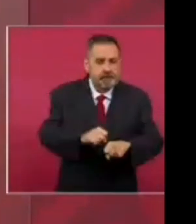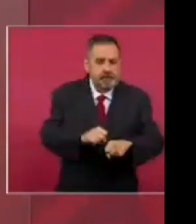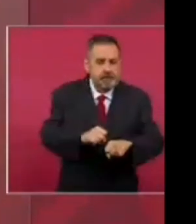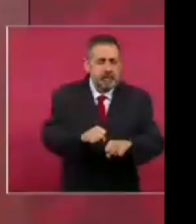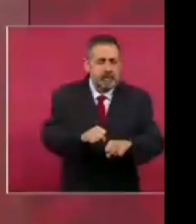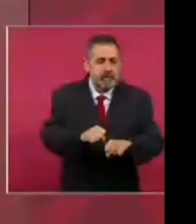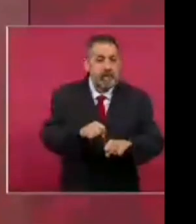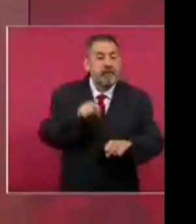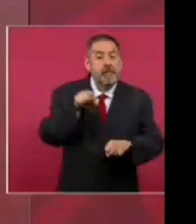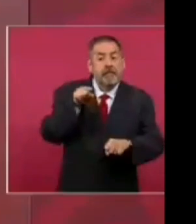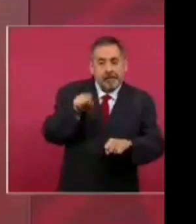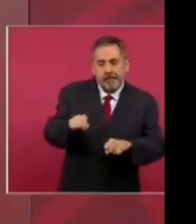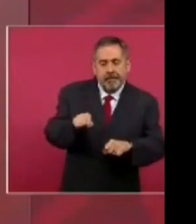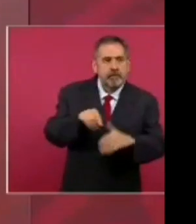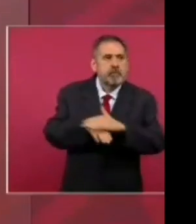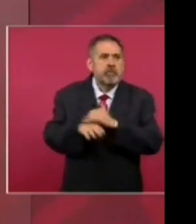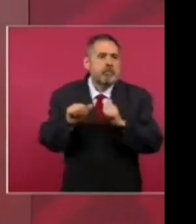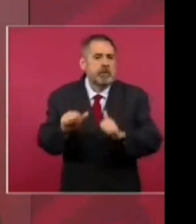De ahí,